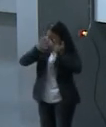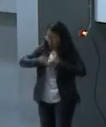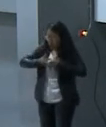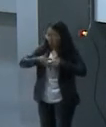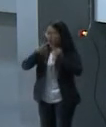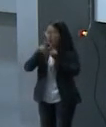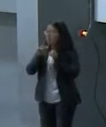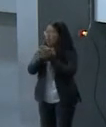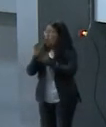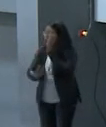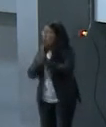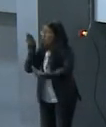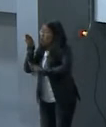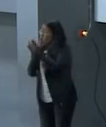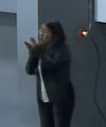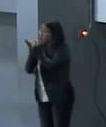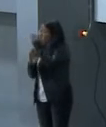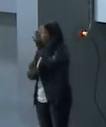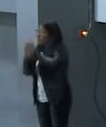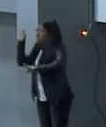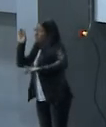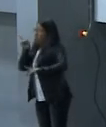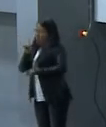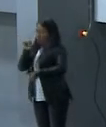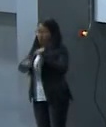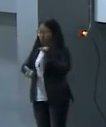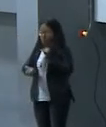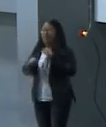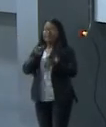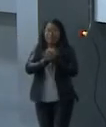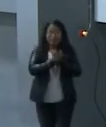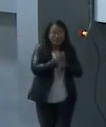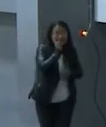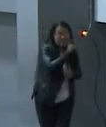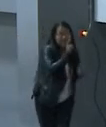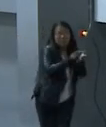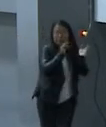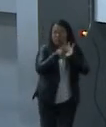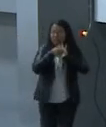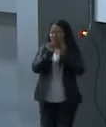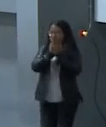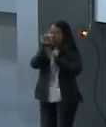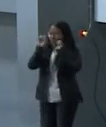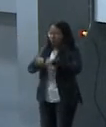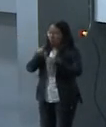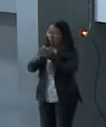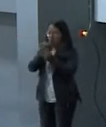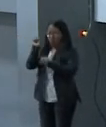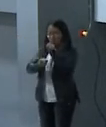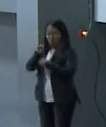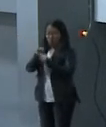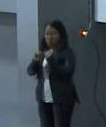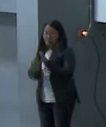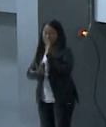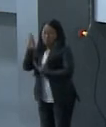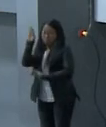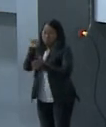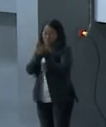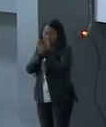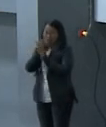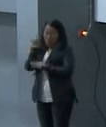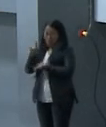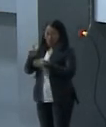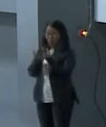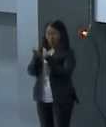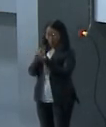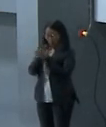que no podemos mejorar condiciones. Pues esa diferencia precisamente apunta a poder posibilitar mejorar condiciones. ¿Y qué estaba